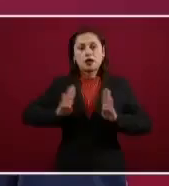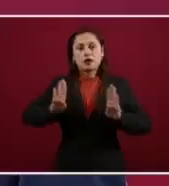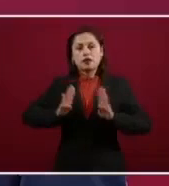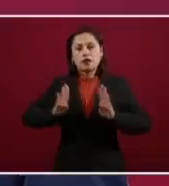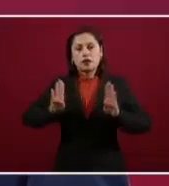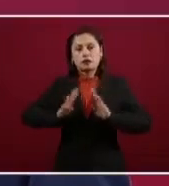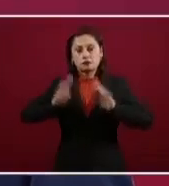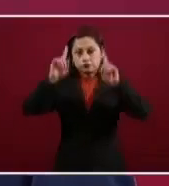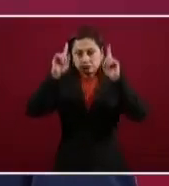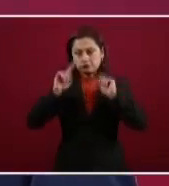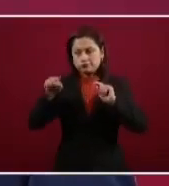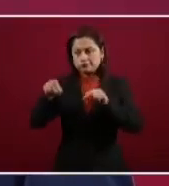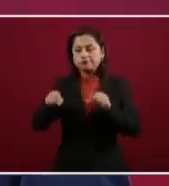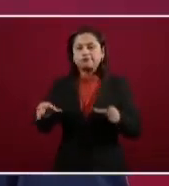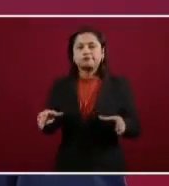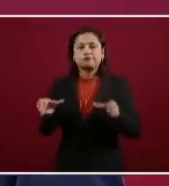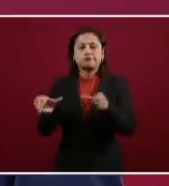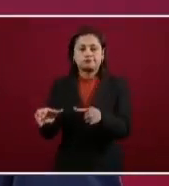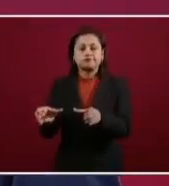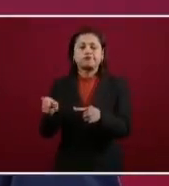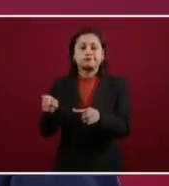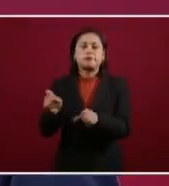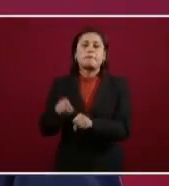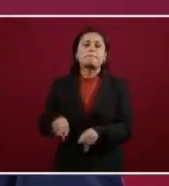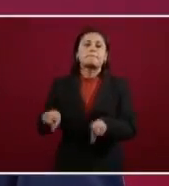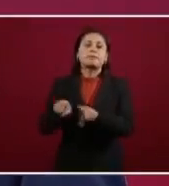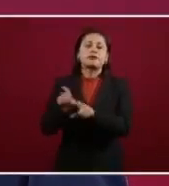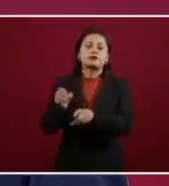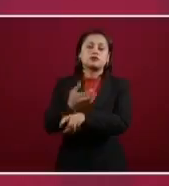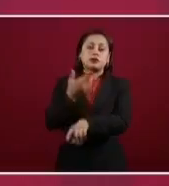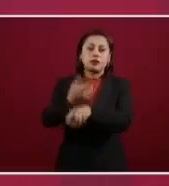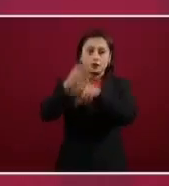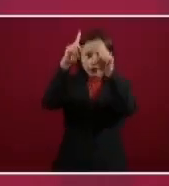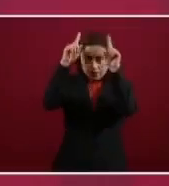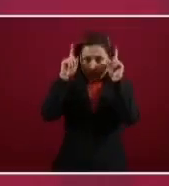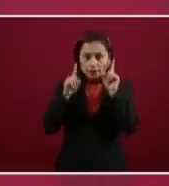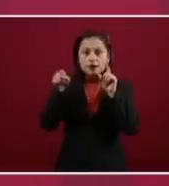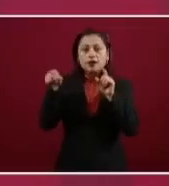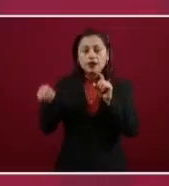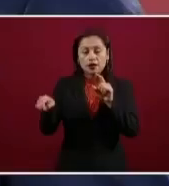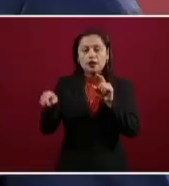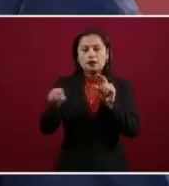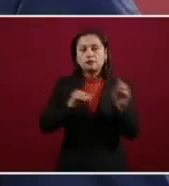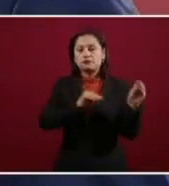de la secretaria de marina para atender